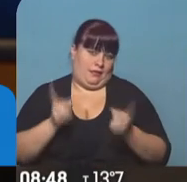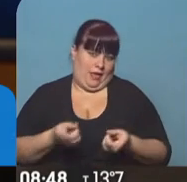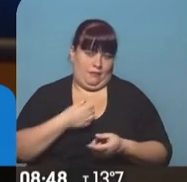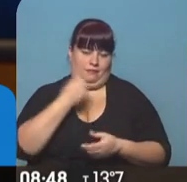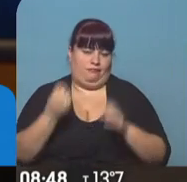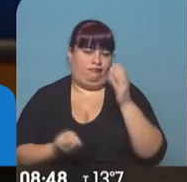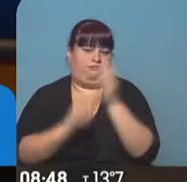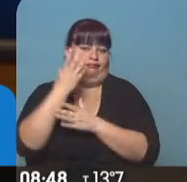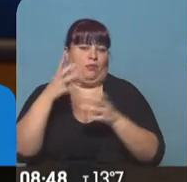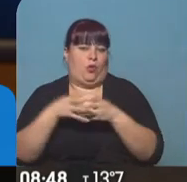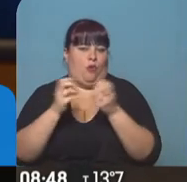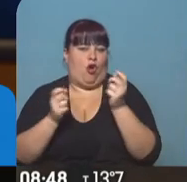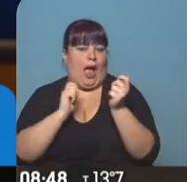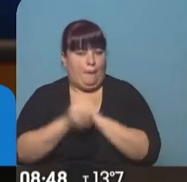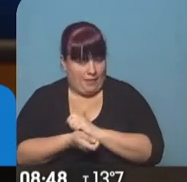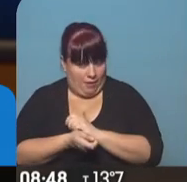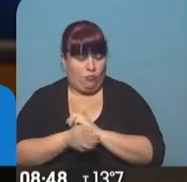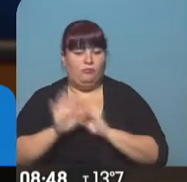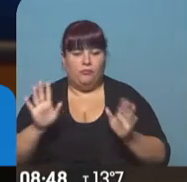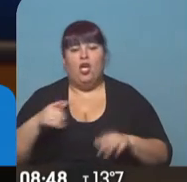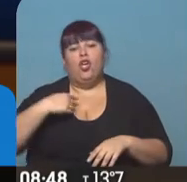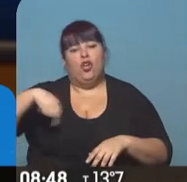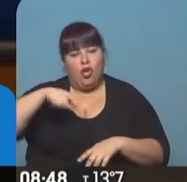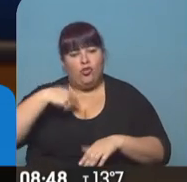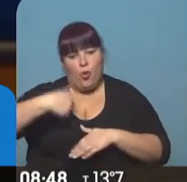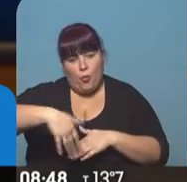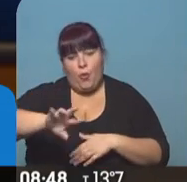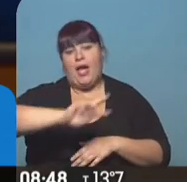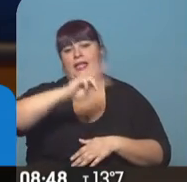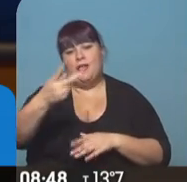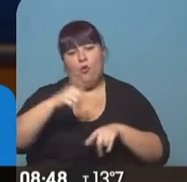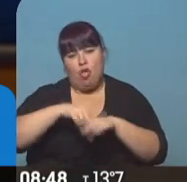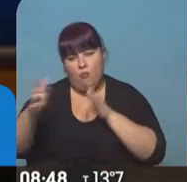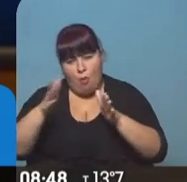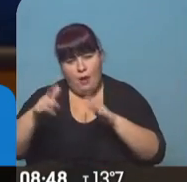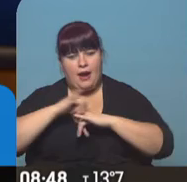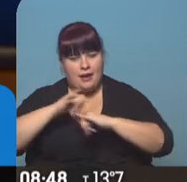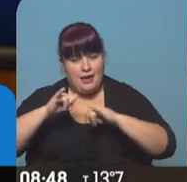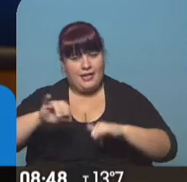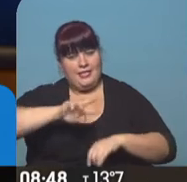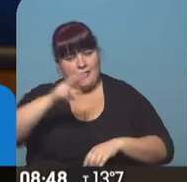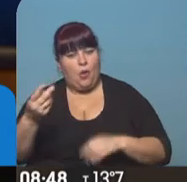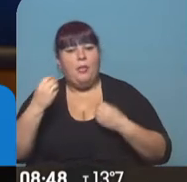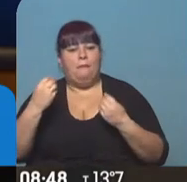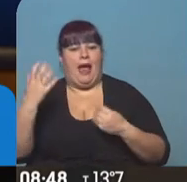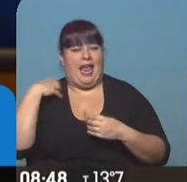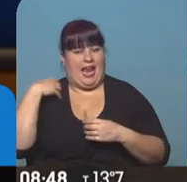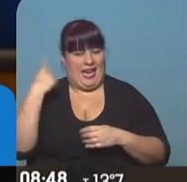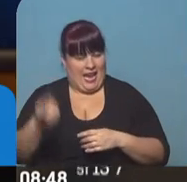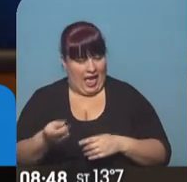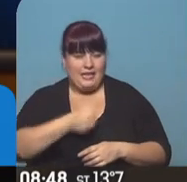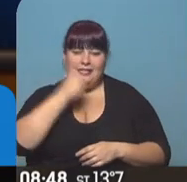que una de las fundadoras de cambiemos así que nosotros vamos a encarar esta segunda etapa esta segunda campaña la campaña para la general